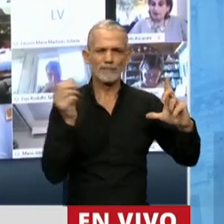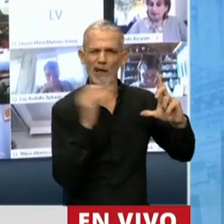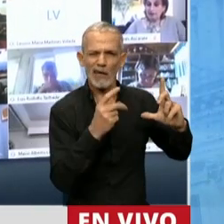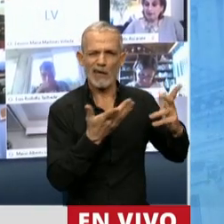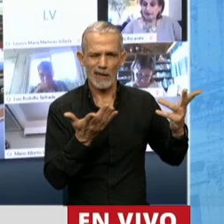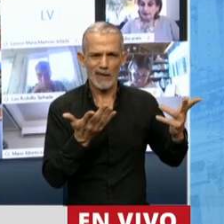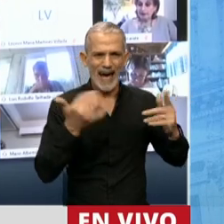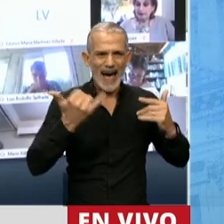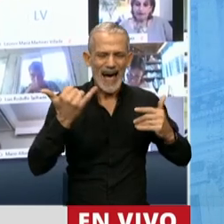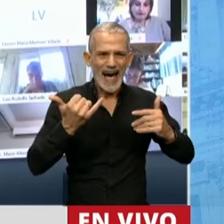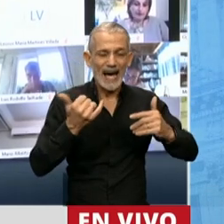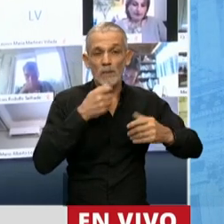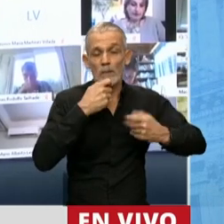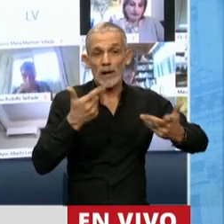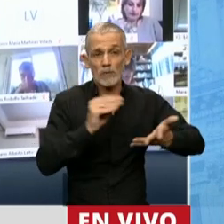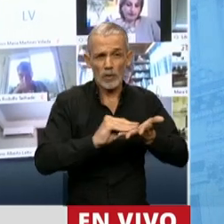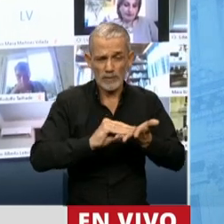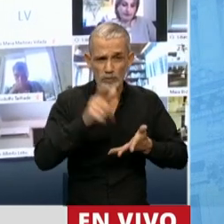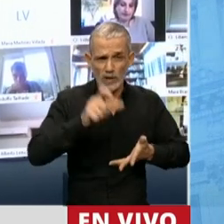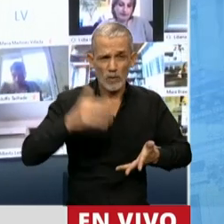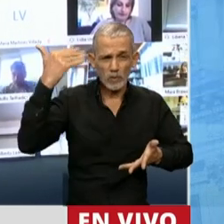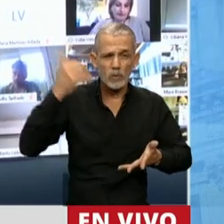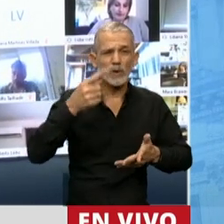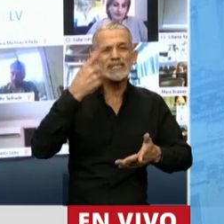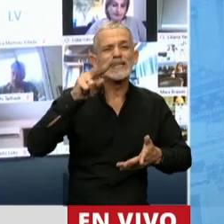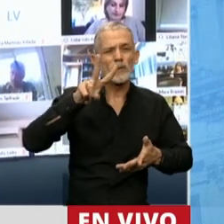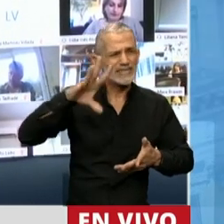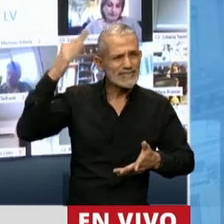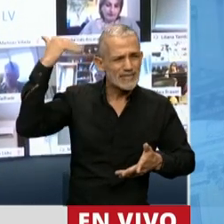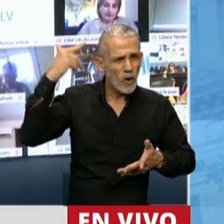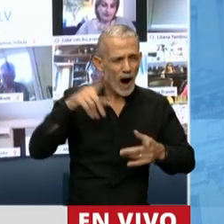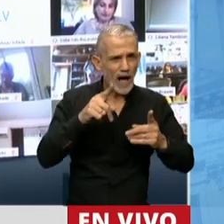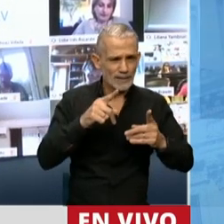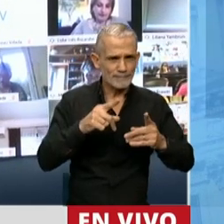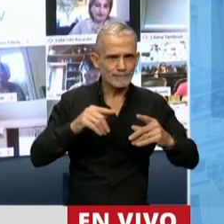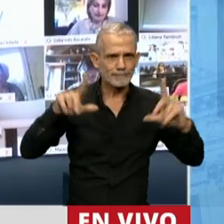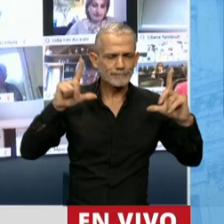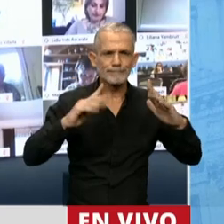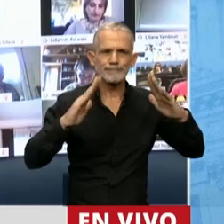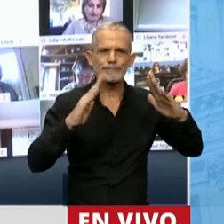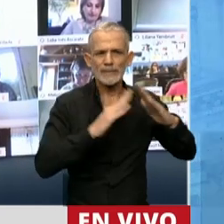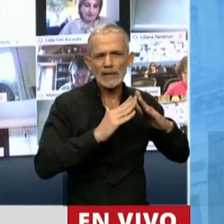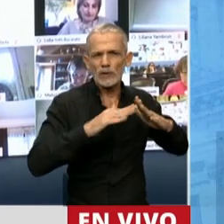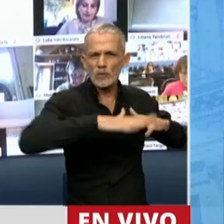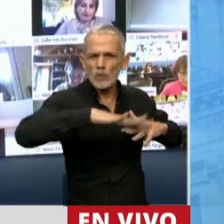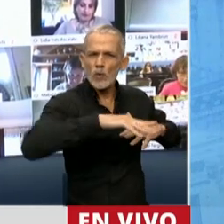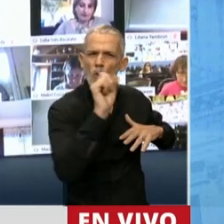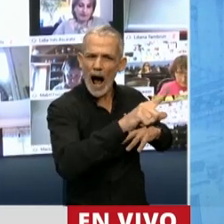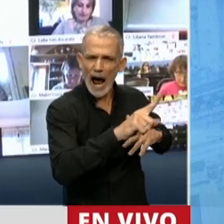incluso se llegó al caso de legisladores que en la 125 fueron escarachados en su